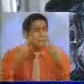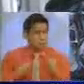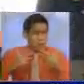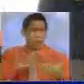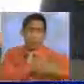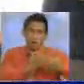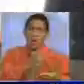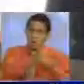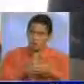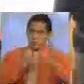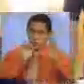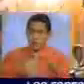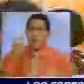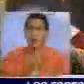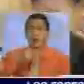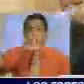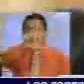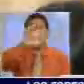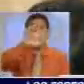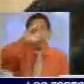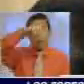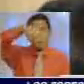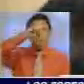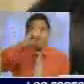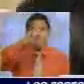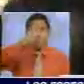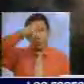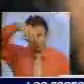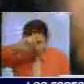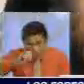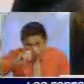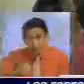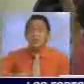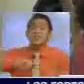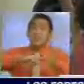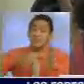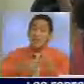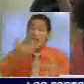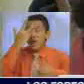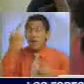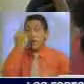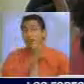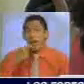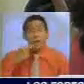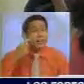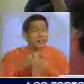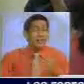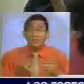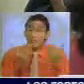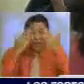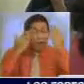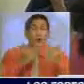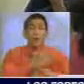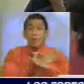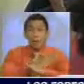mismo. El labio leporino y el paladar hendido son anomalías de nacimiento de la boca y del labio que no hay forma de prevenir, pero